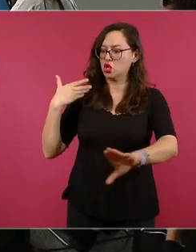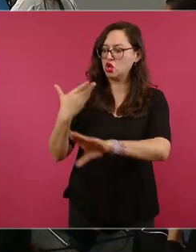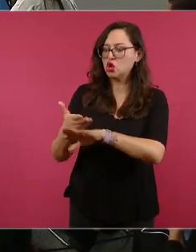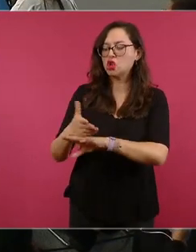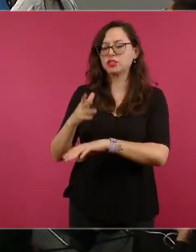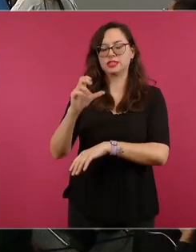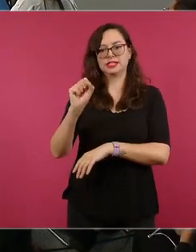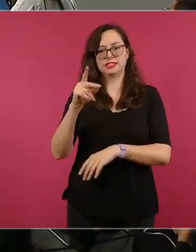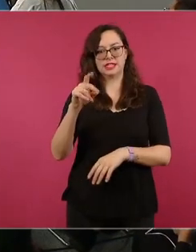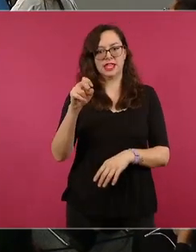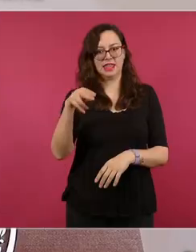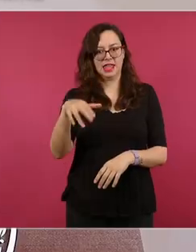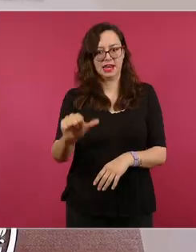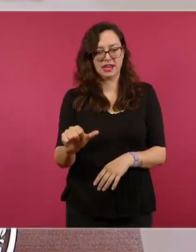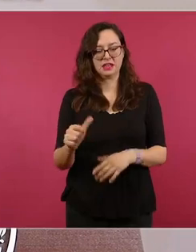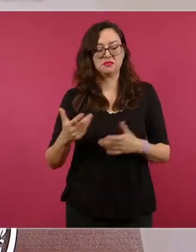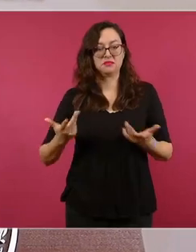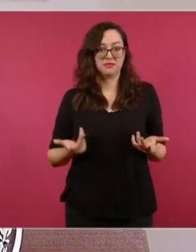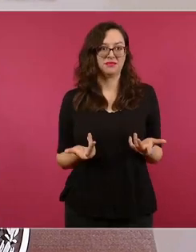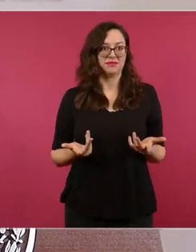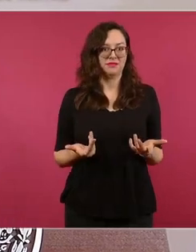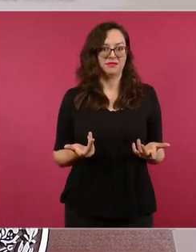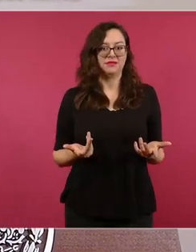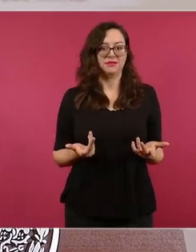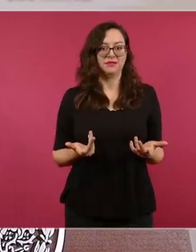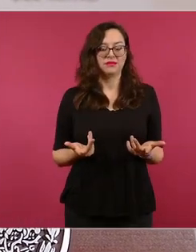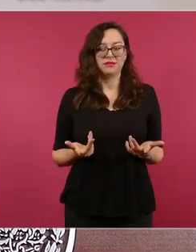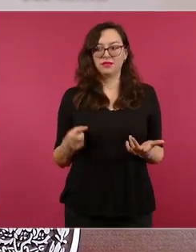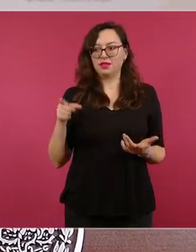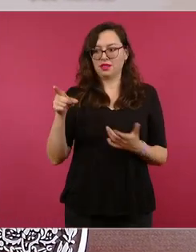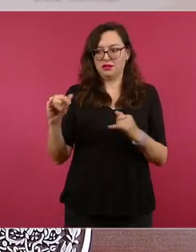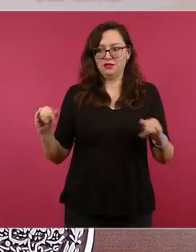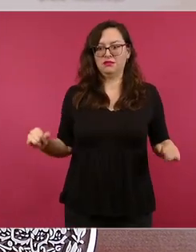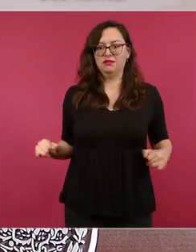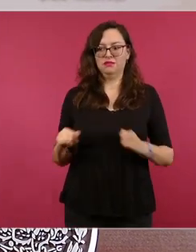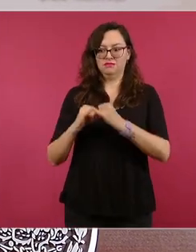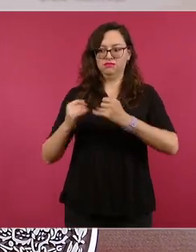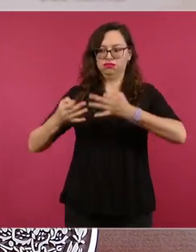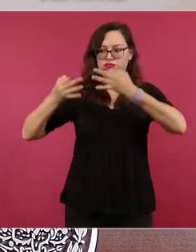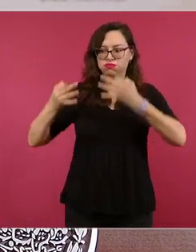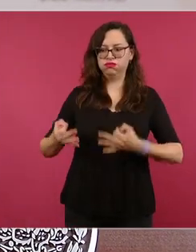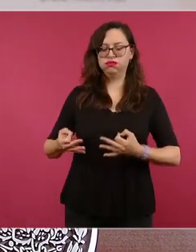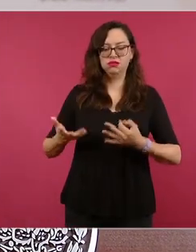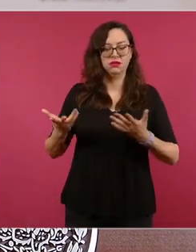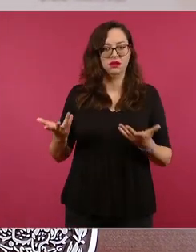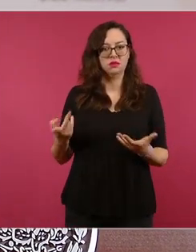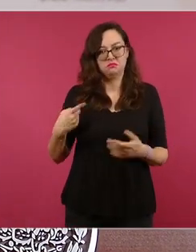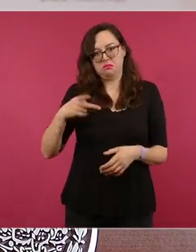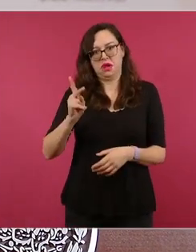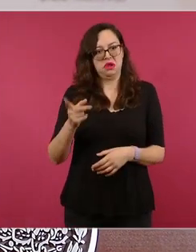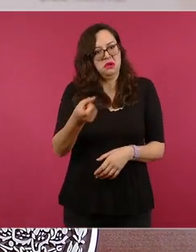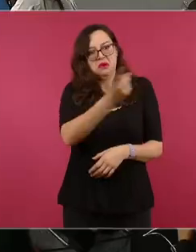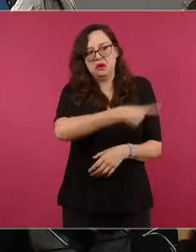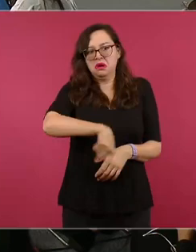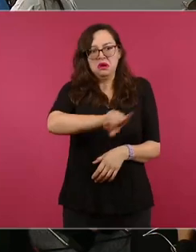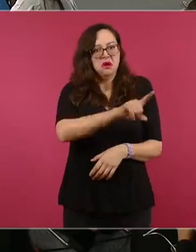que es una institución fundamental del Estado mexicano.